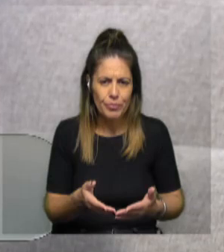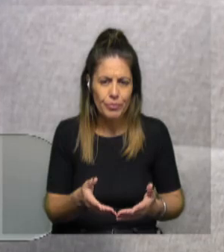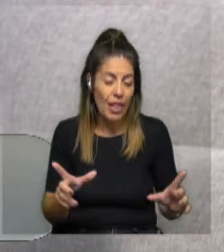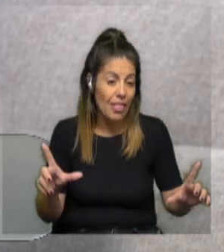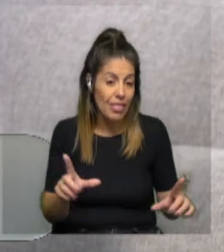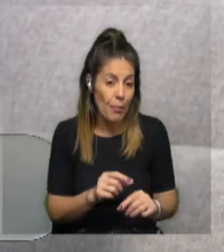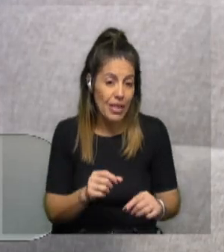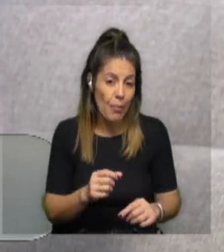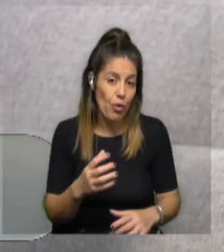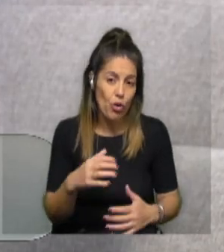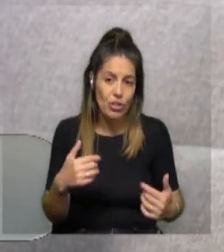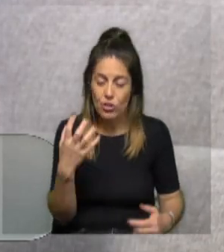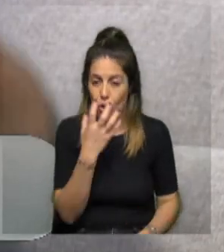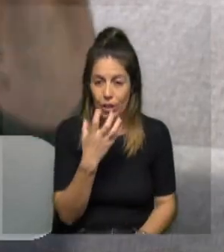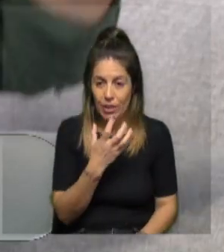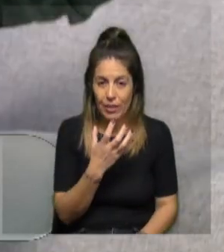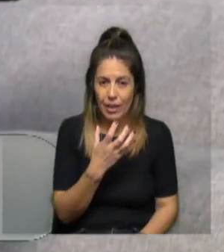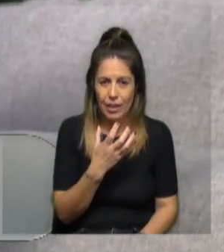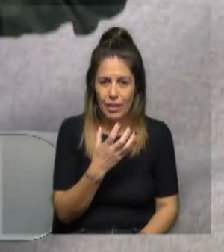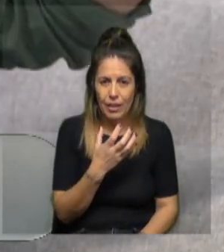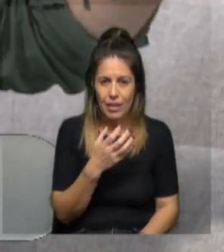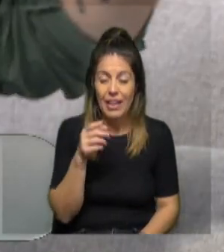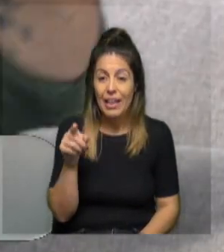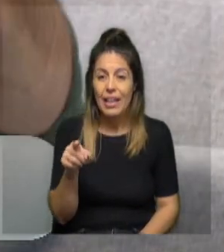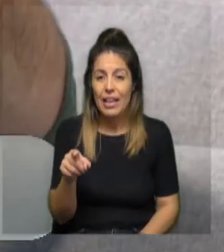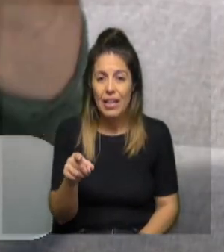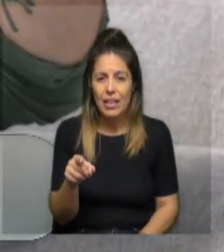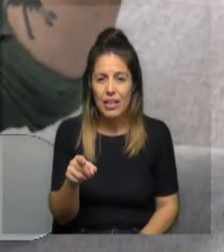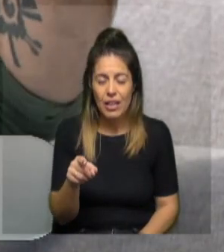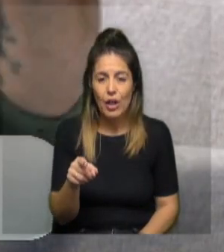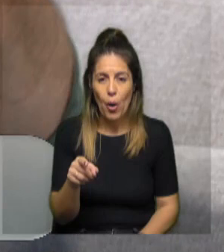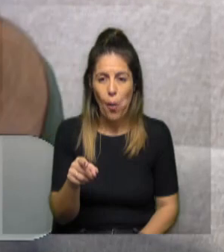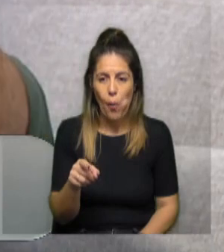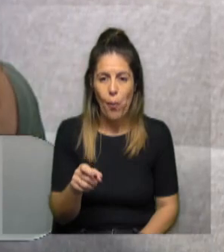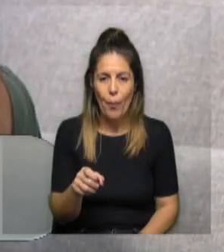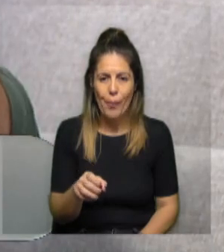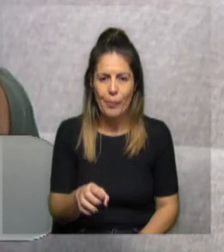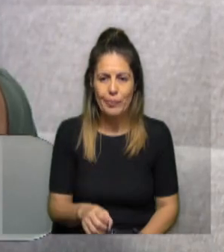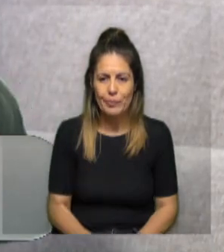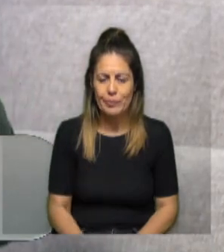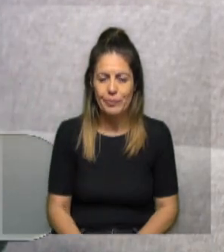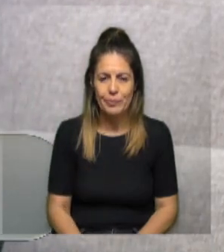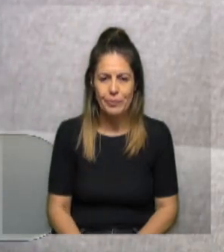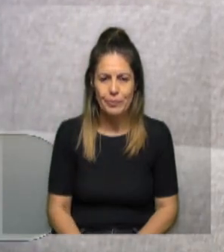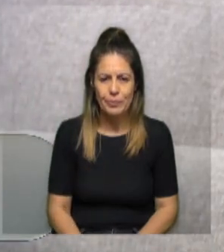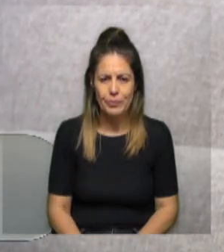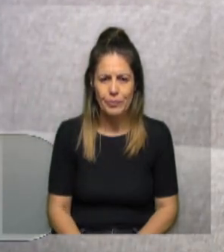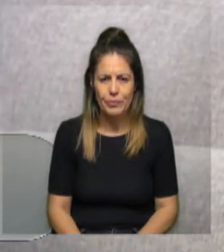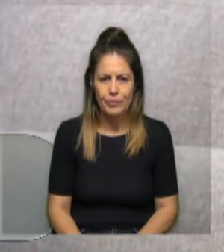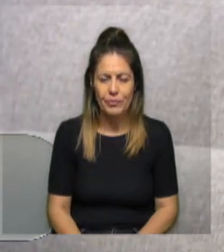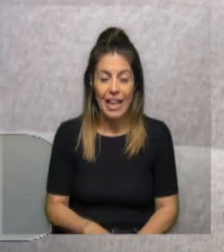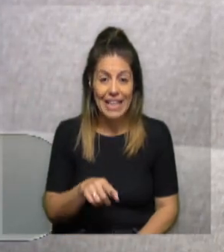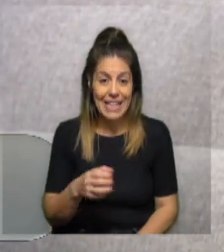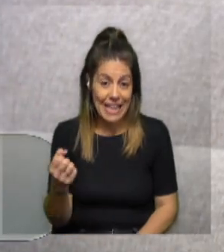terminamos en tragedia, lo cual. Y ellos tienen un porte. Ahora, el ser